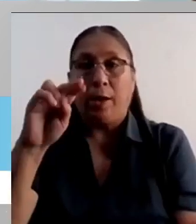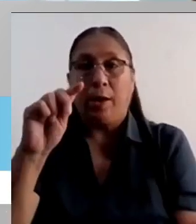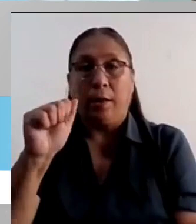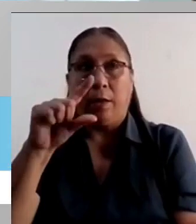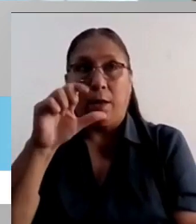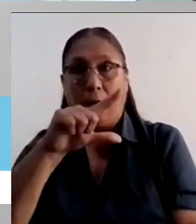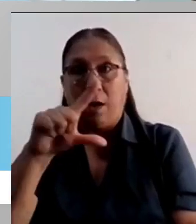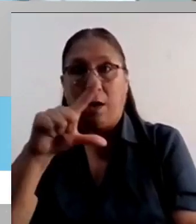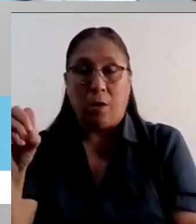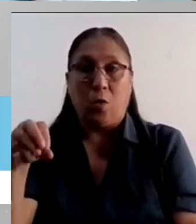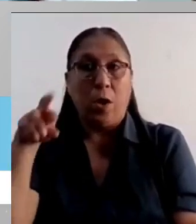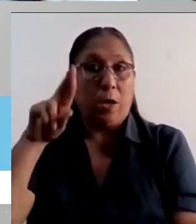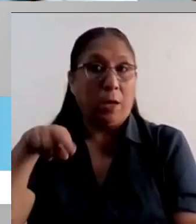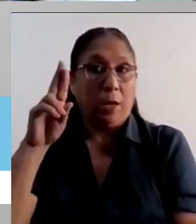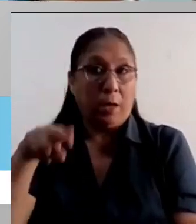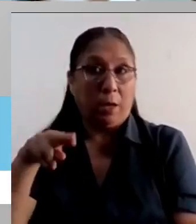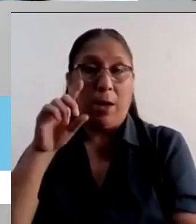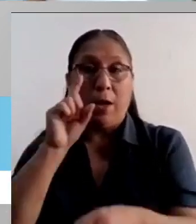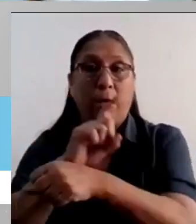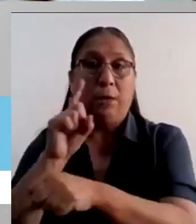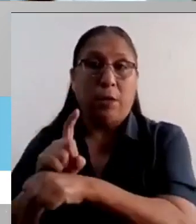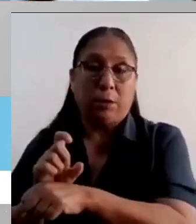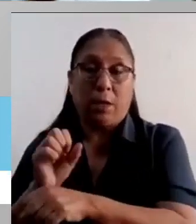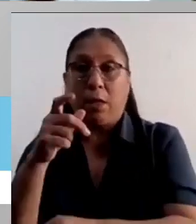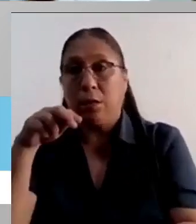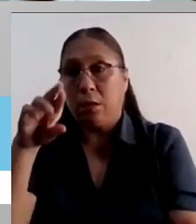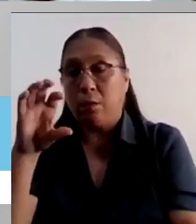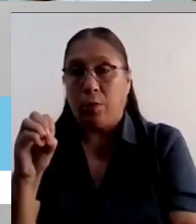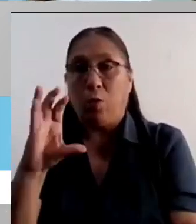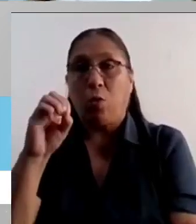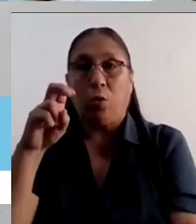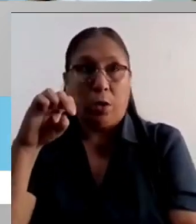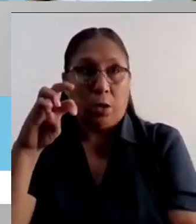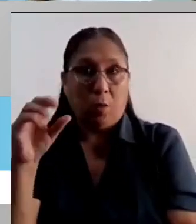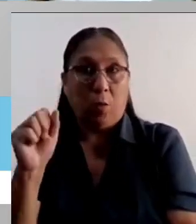y se enseña en Shipibo Conibo, además del castellano.